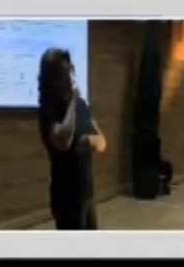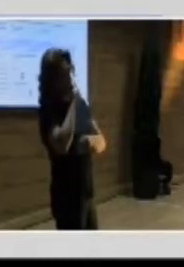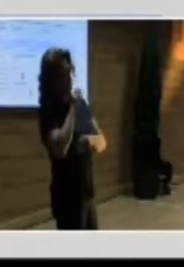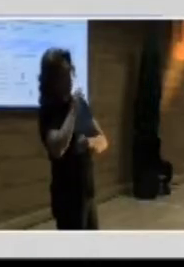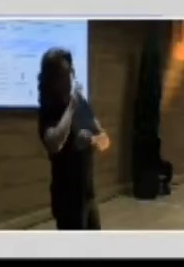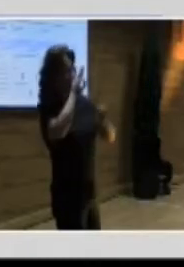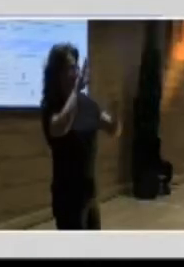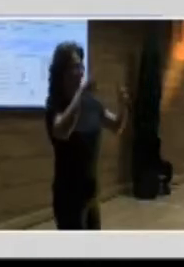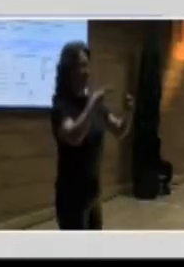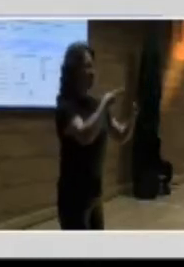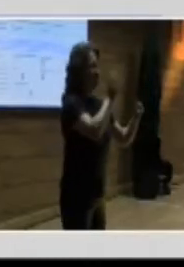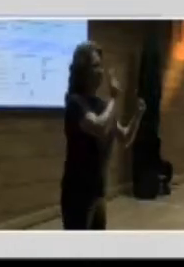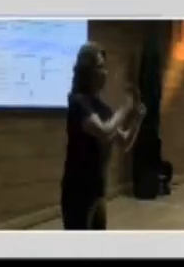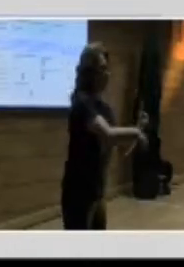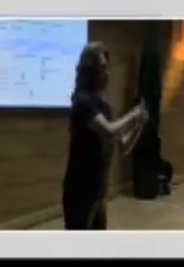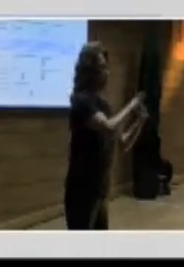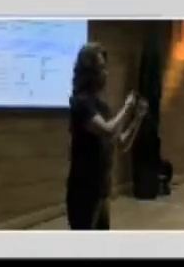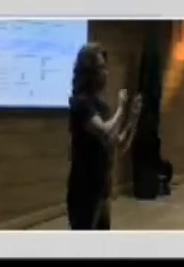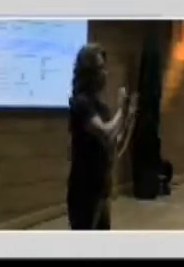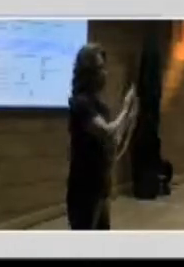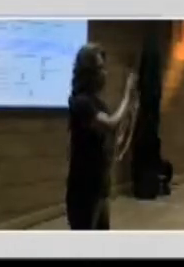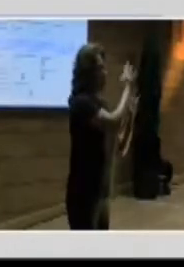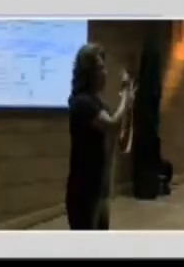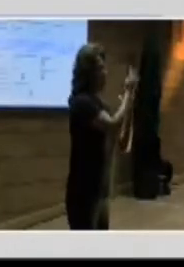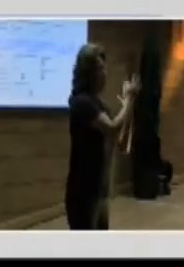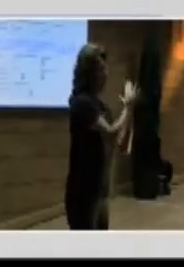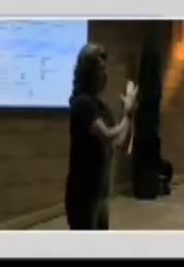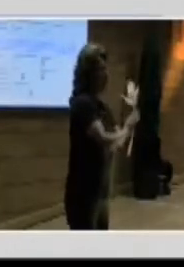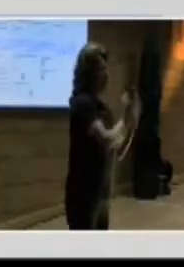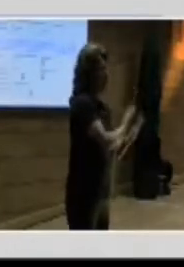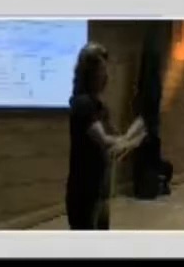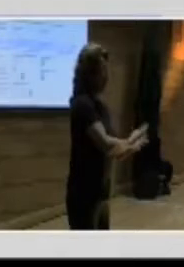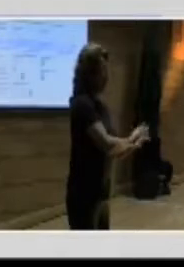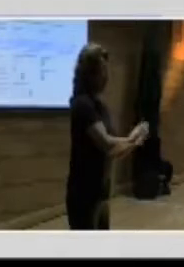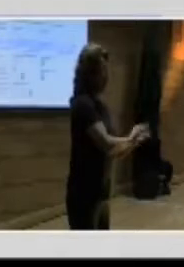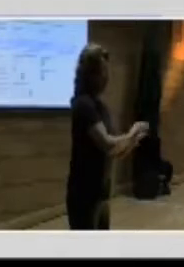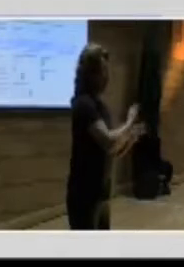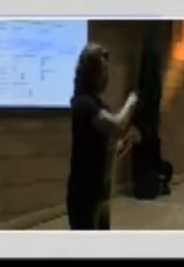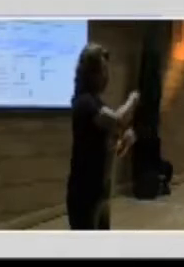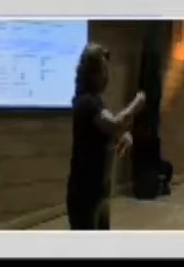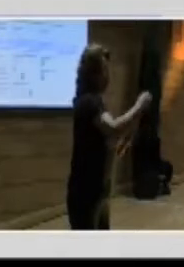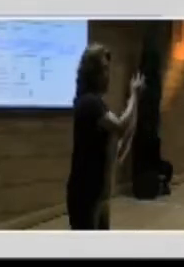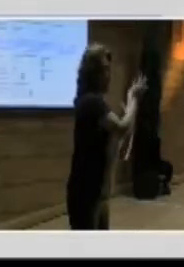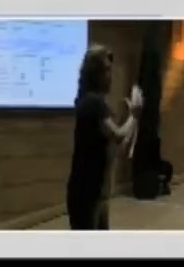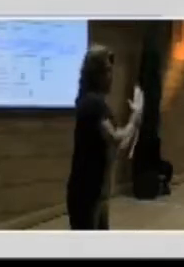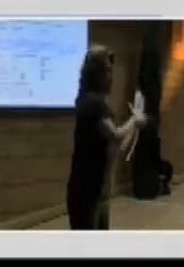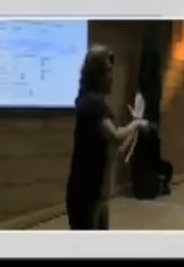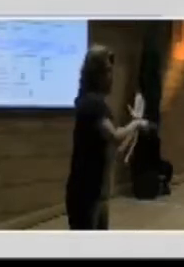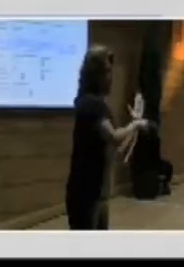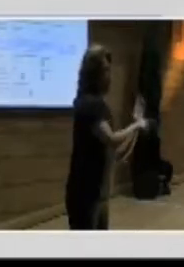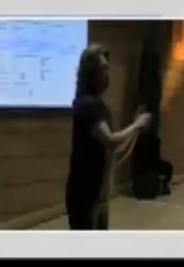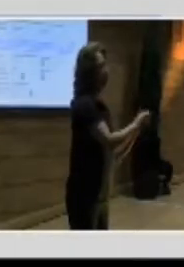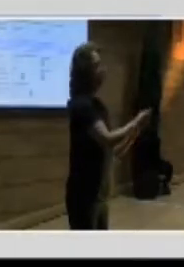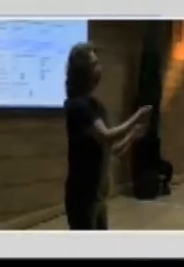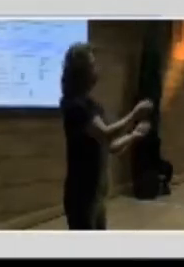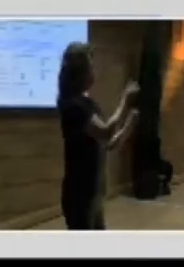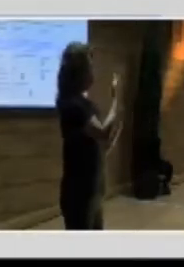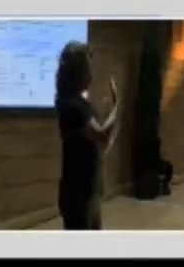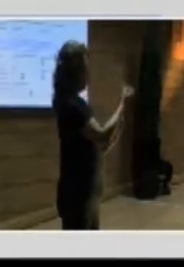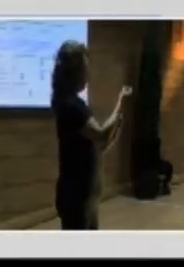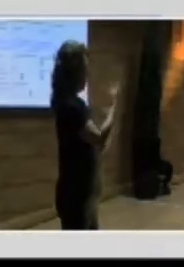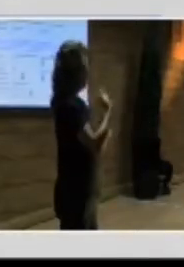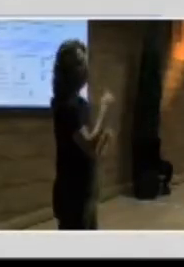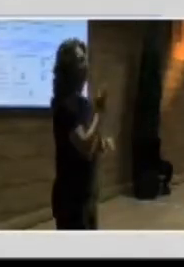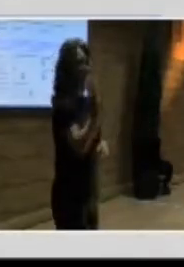respuesta. Se entra, se rellenan 2 cuestionarios y los resultados de los cuestionarios hacen que la página le diga a esa persona, pues sí, es mejor que lleve a